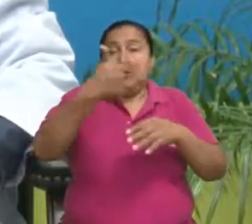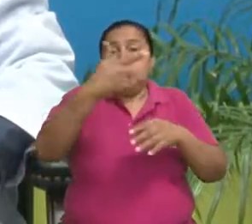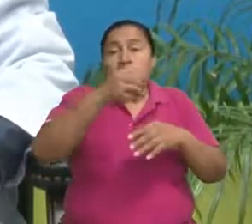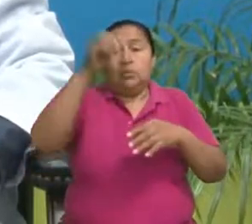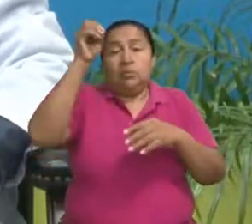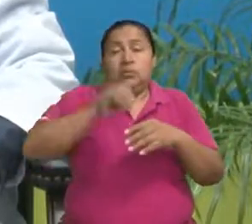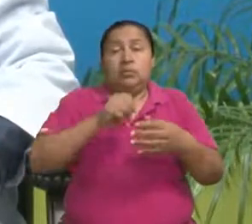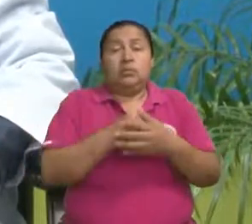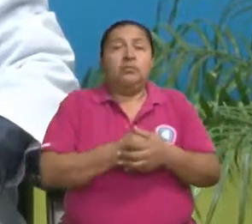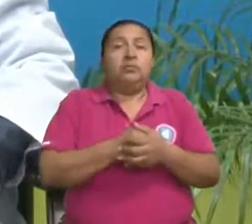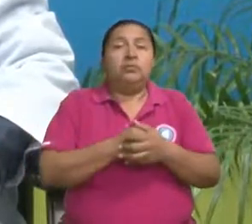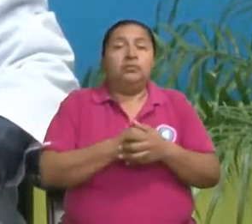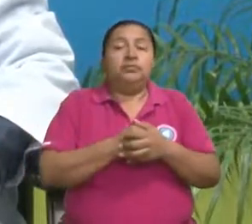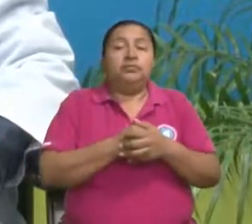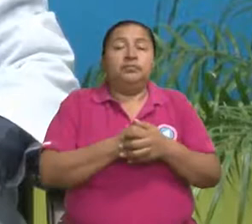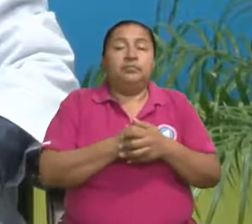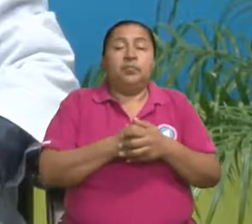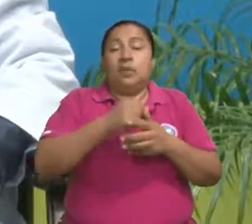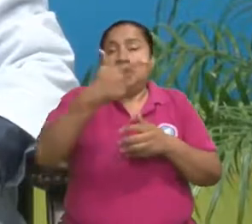70%.